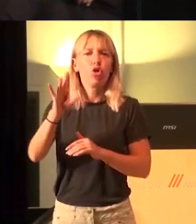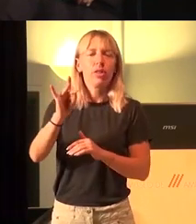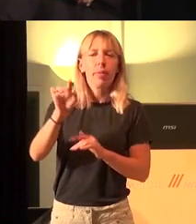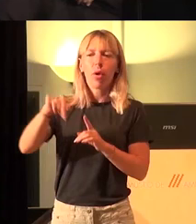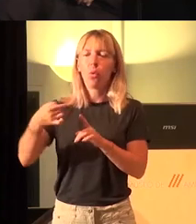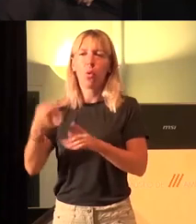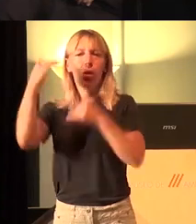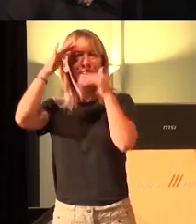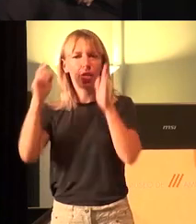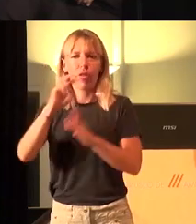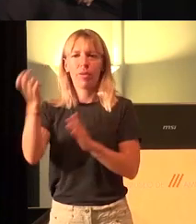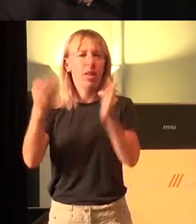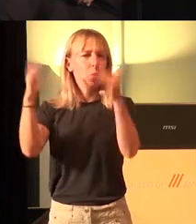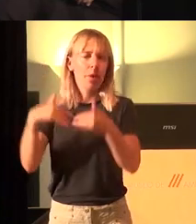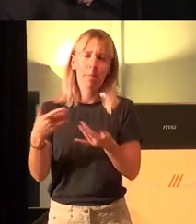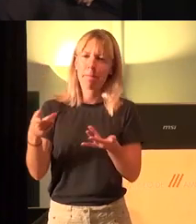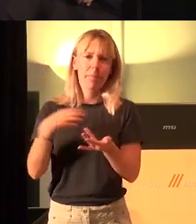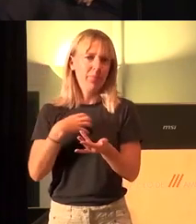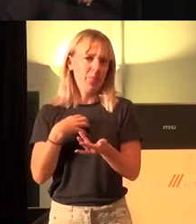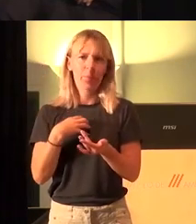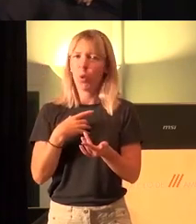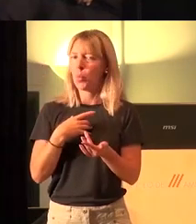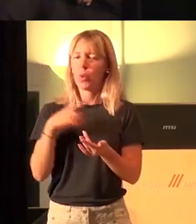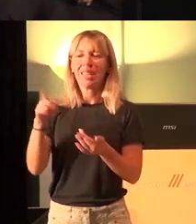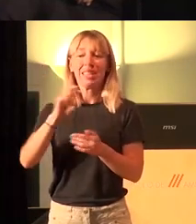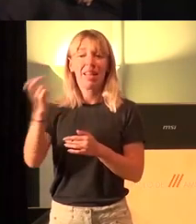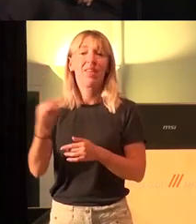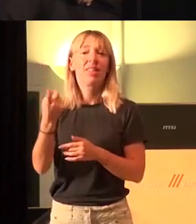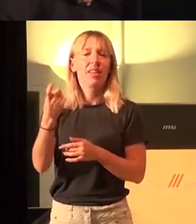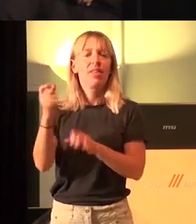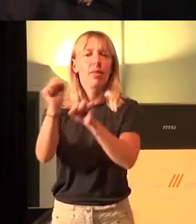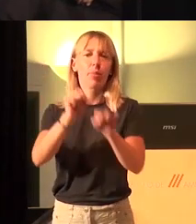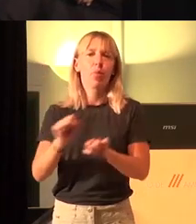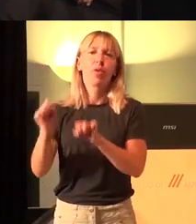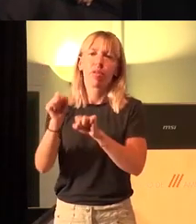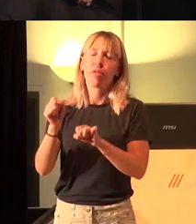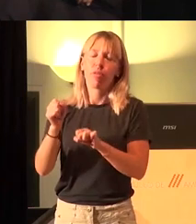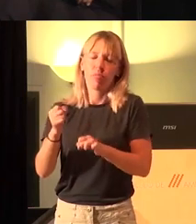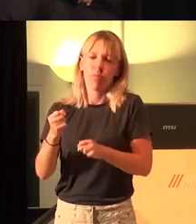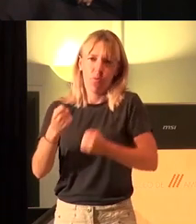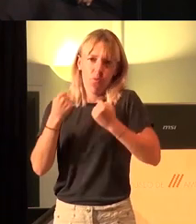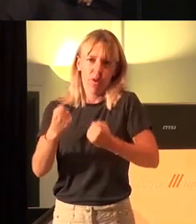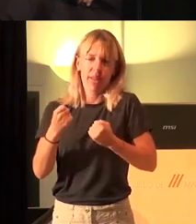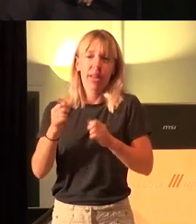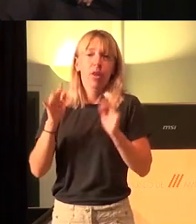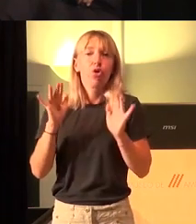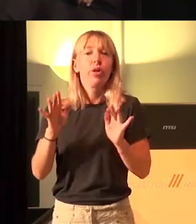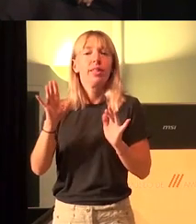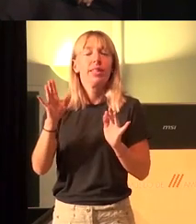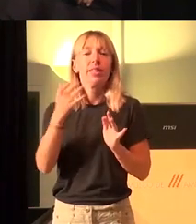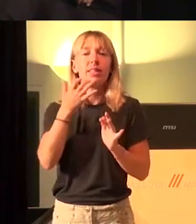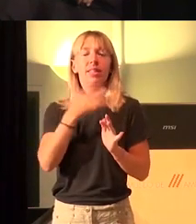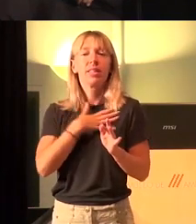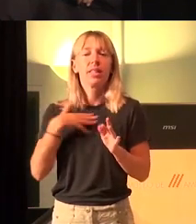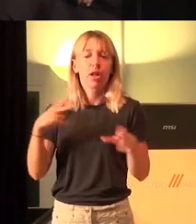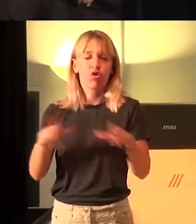atención a la diversidad. Y esa diversidad necesita una protección muy contundente. Entonces, si queremos